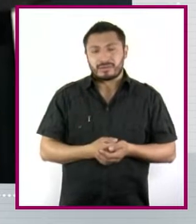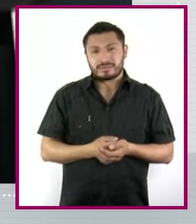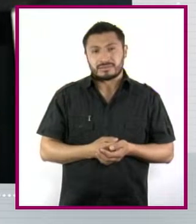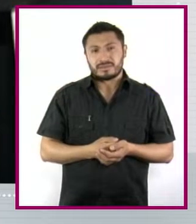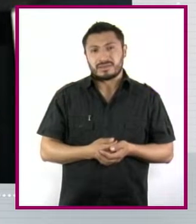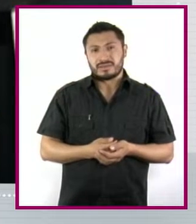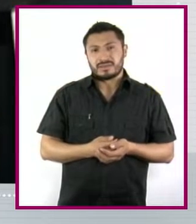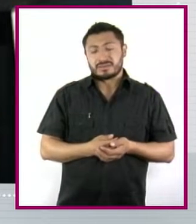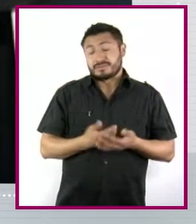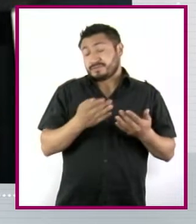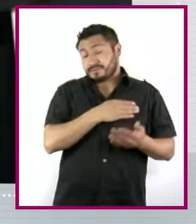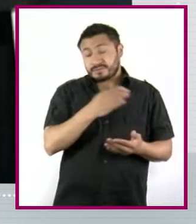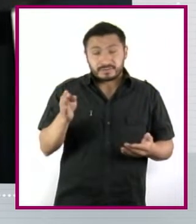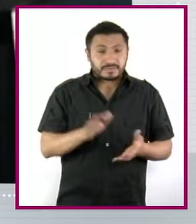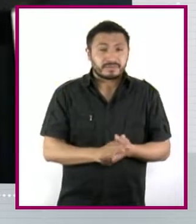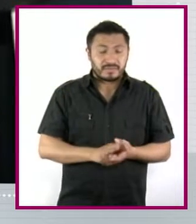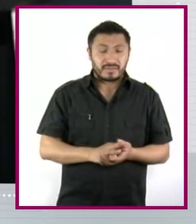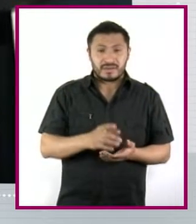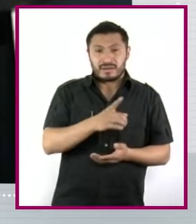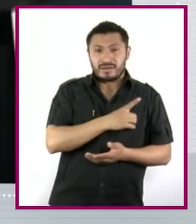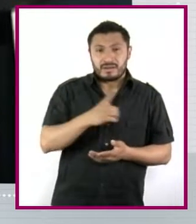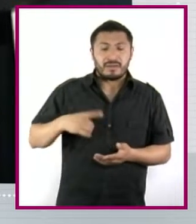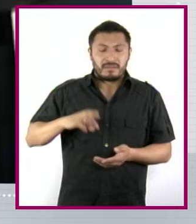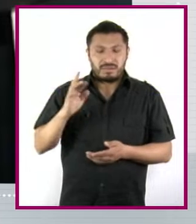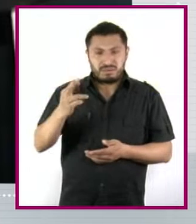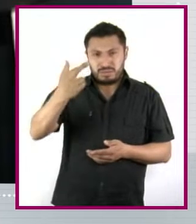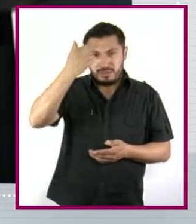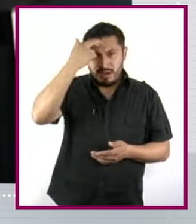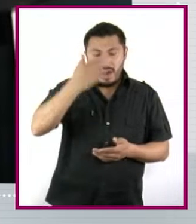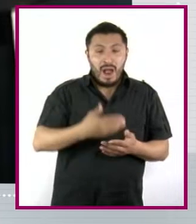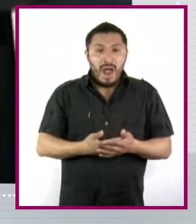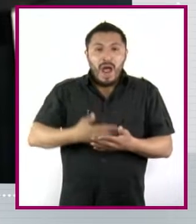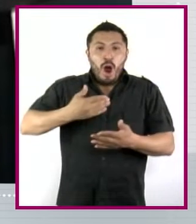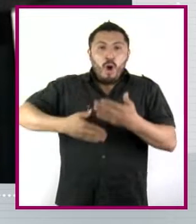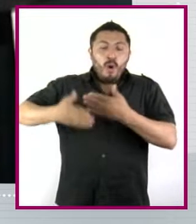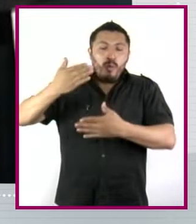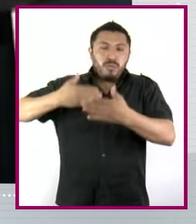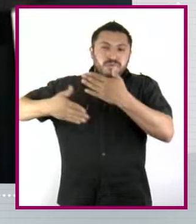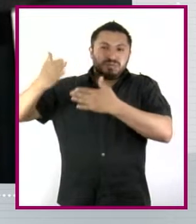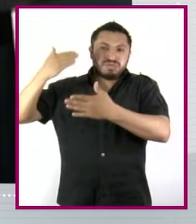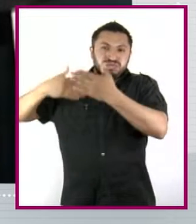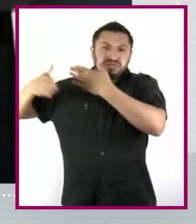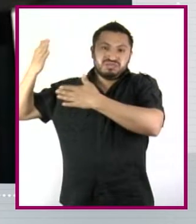Debemos remontarnos a ya buenos años atrás